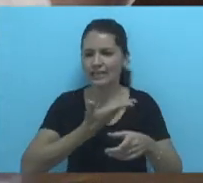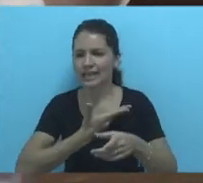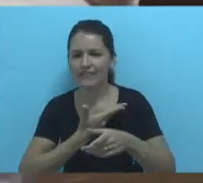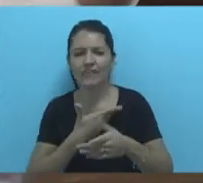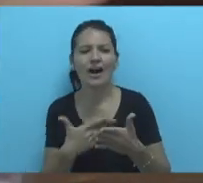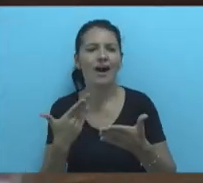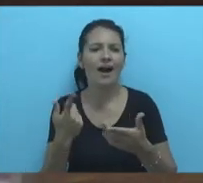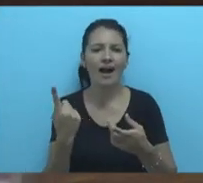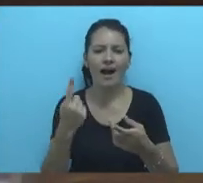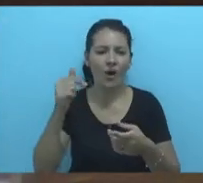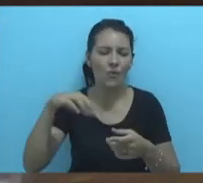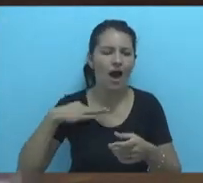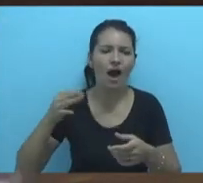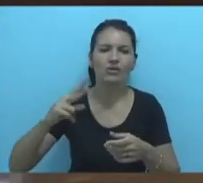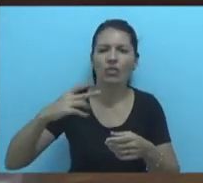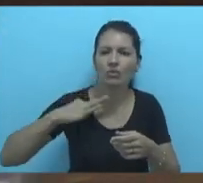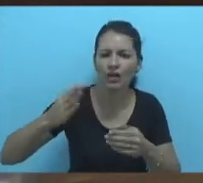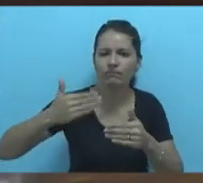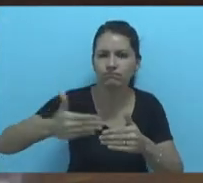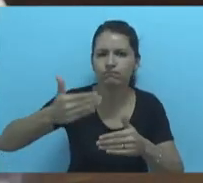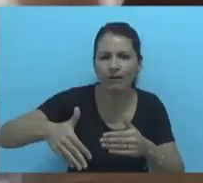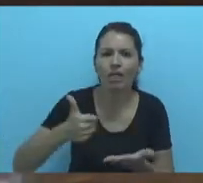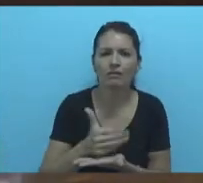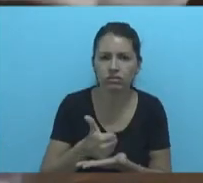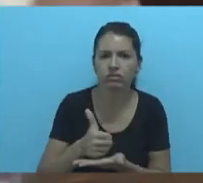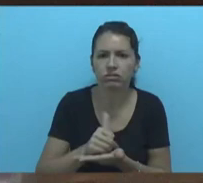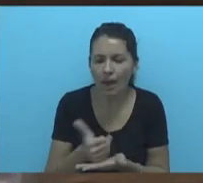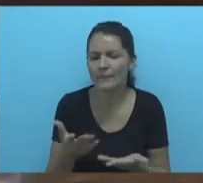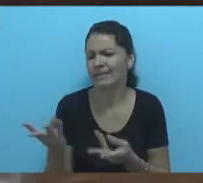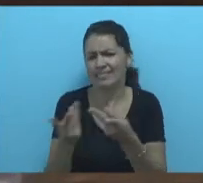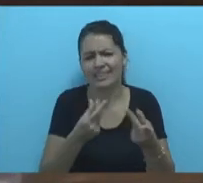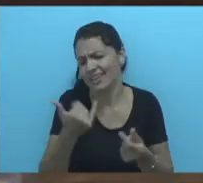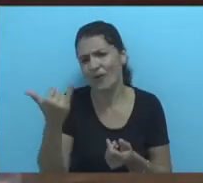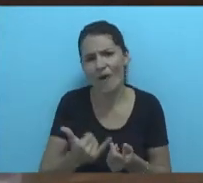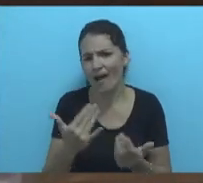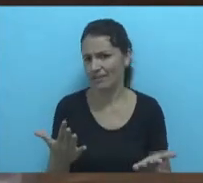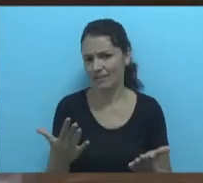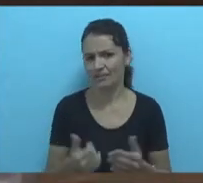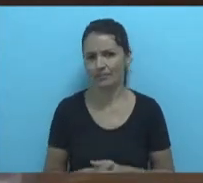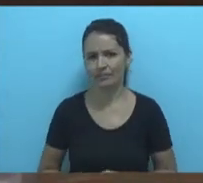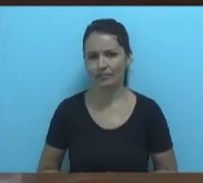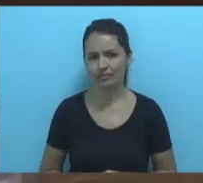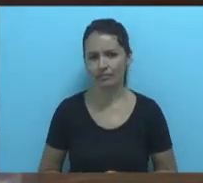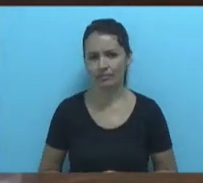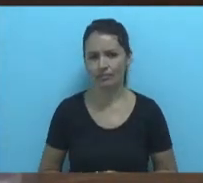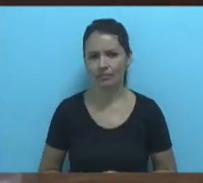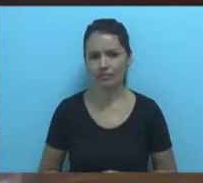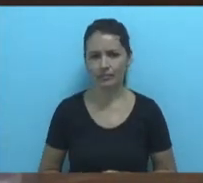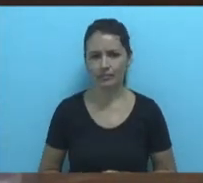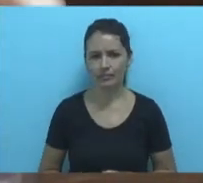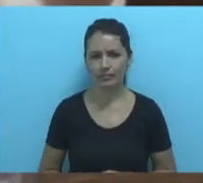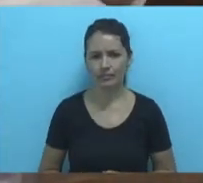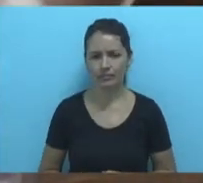de 100.000 millones de pesos, plazo fijo, fondo de inversión, dinero en caja. Y me van a decir que no